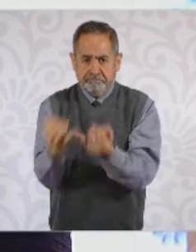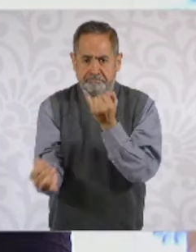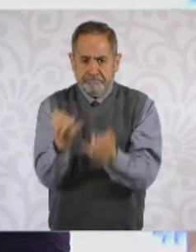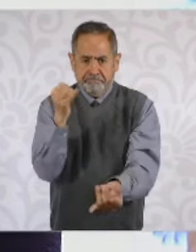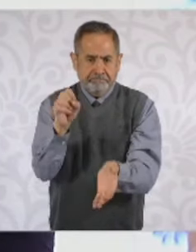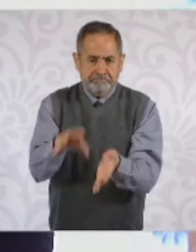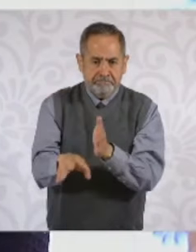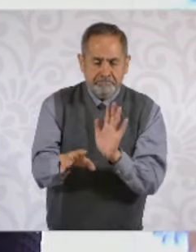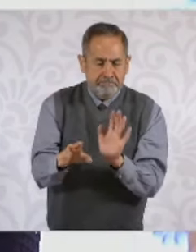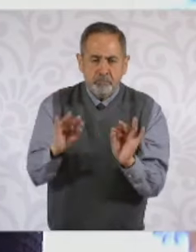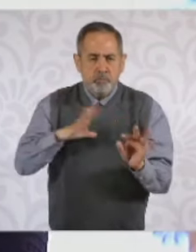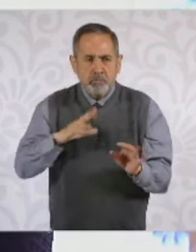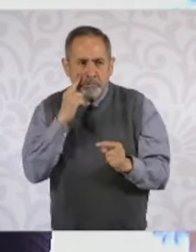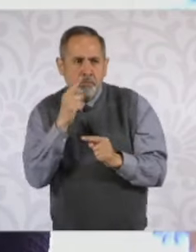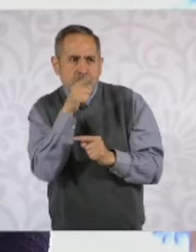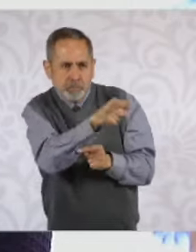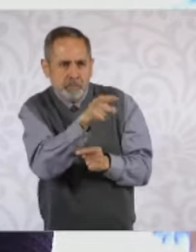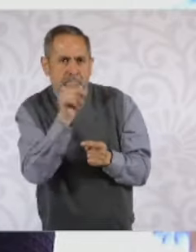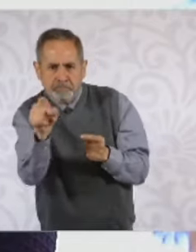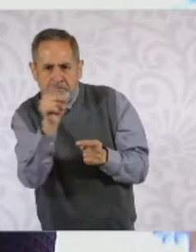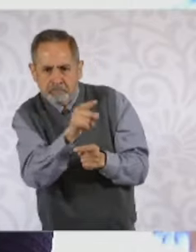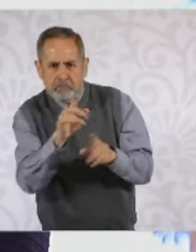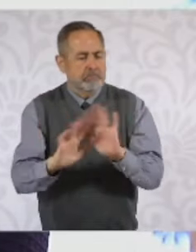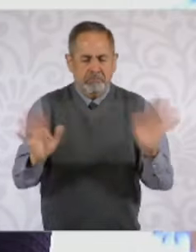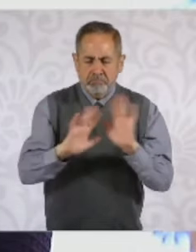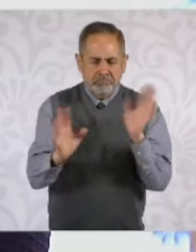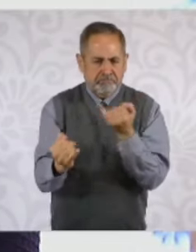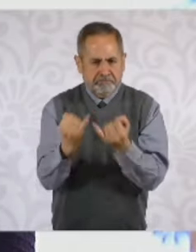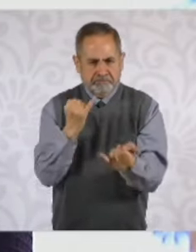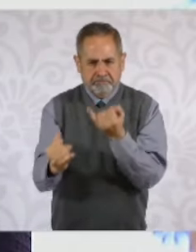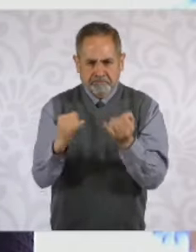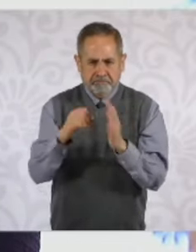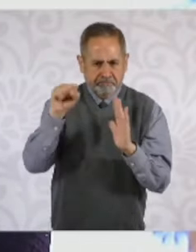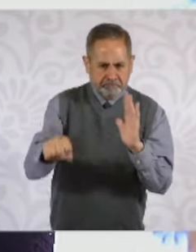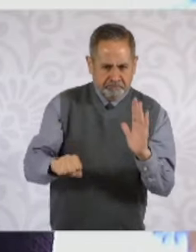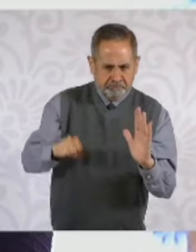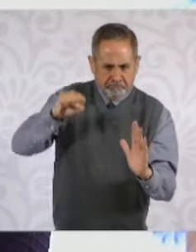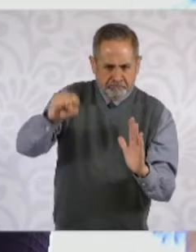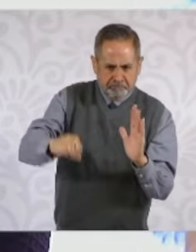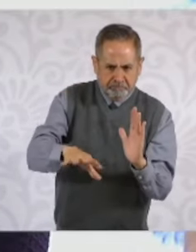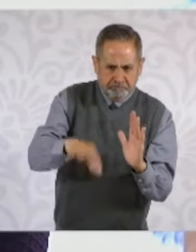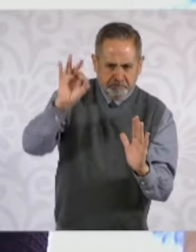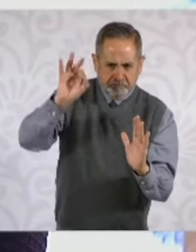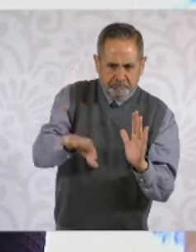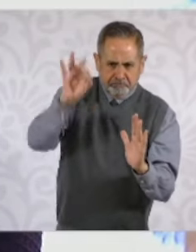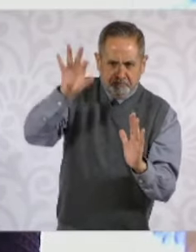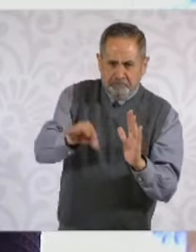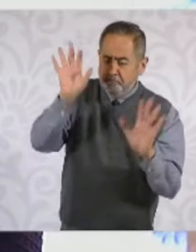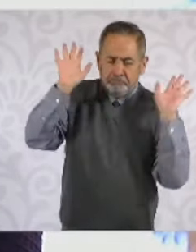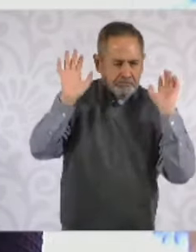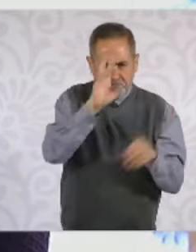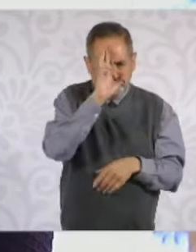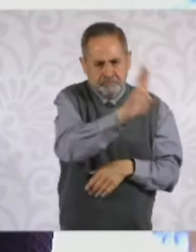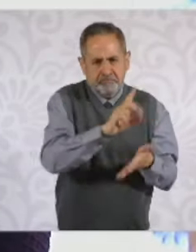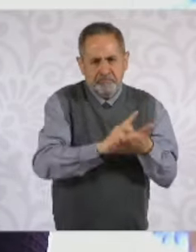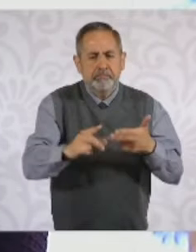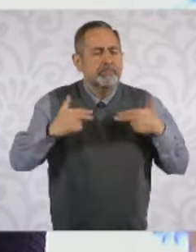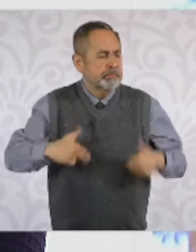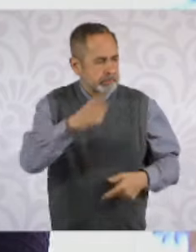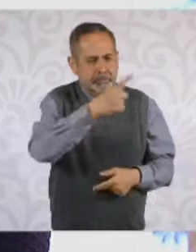Se garantizó la imparcialidad, así como el respeto en todo momento a los derechos humanos de las y